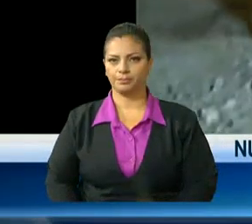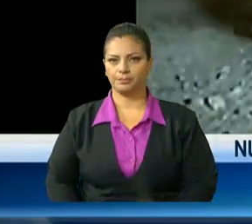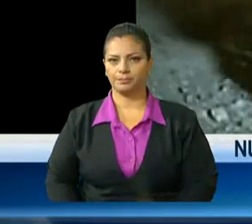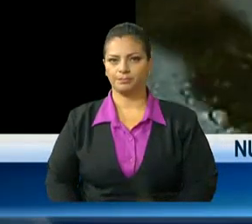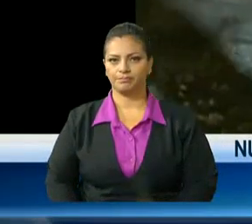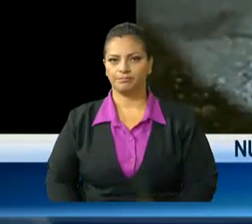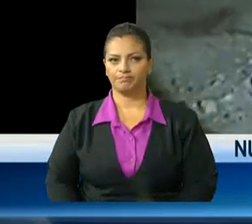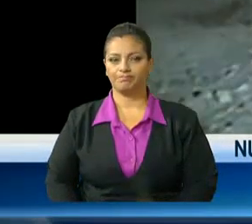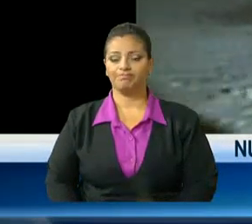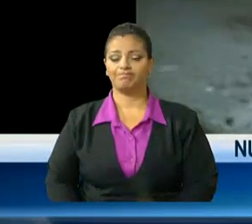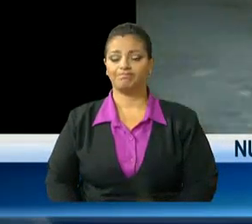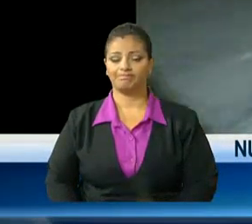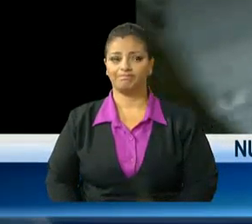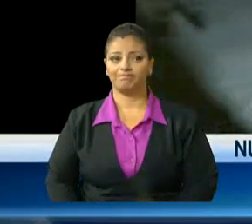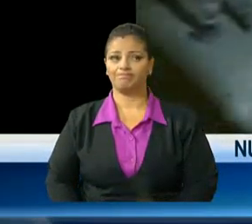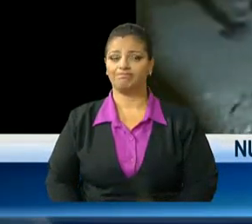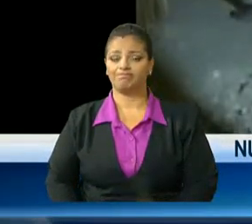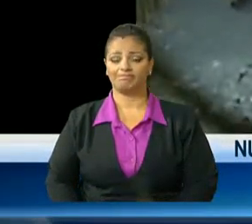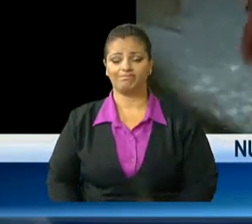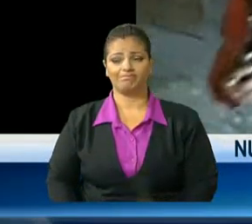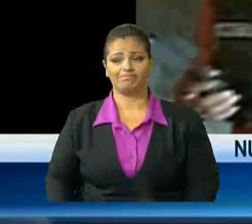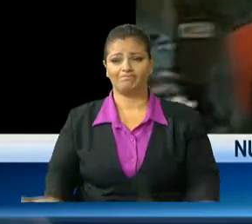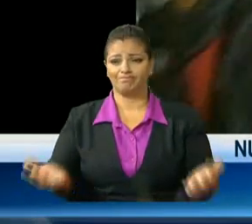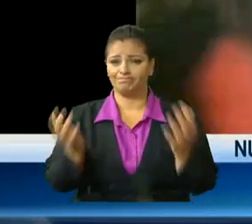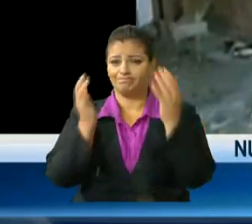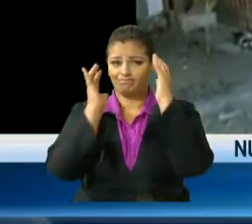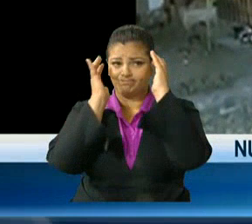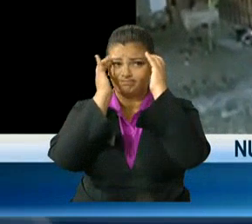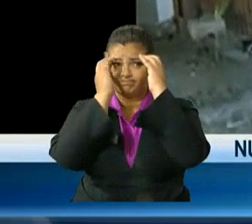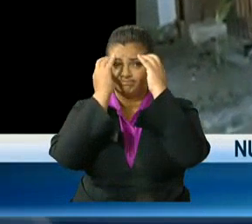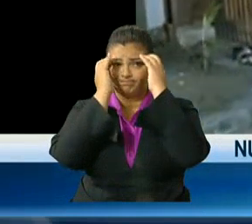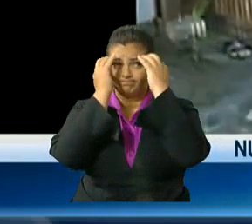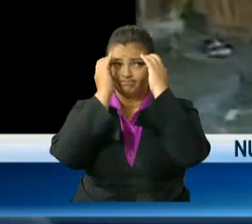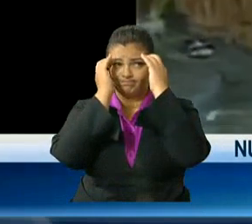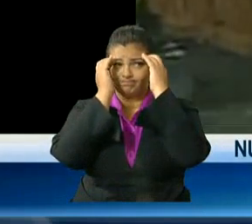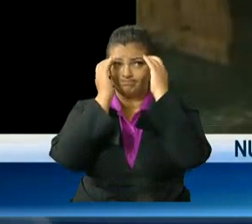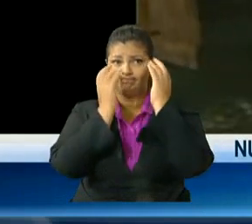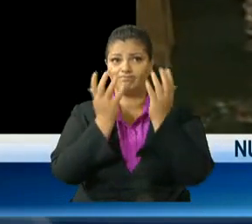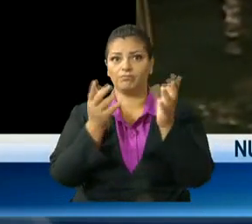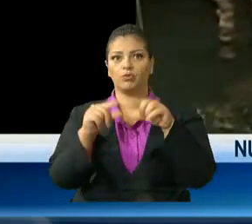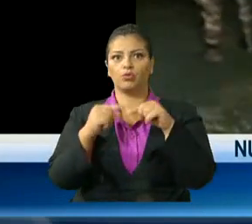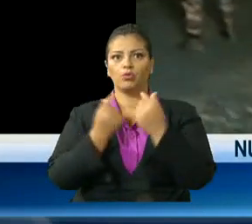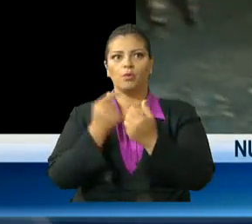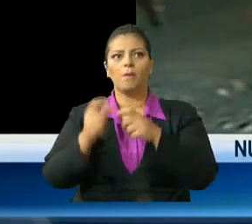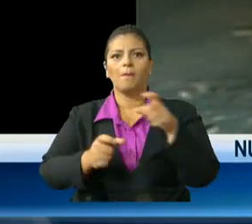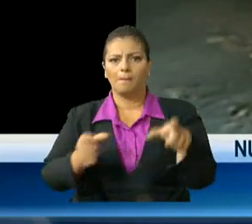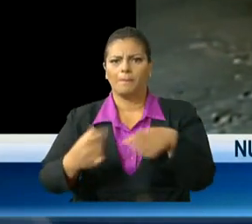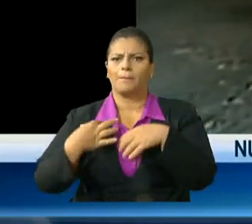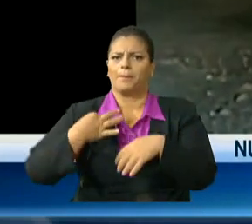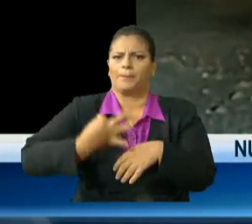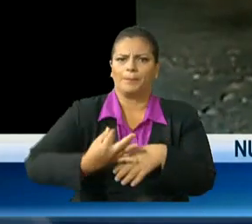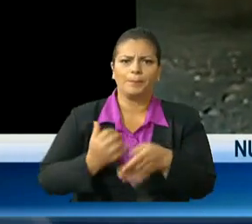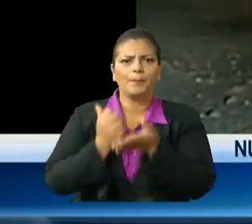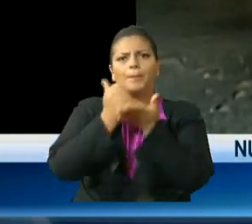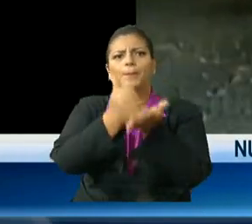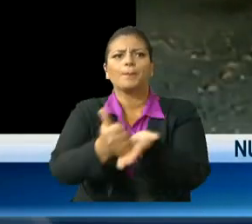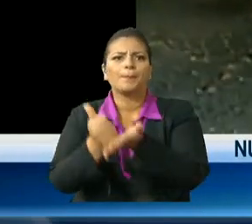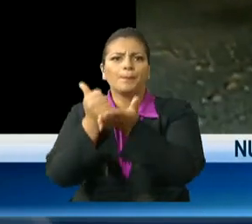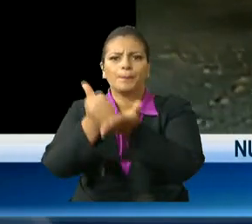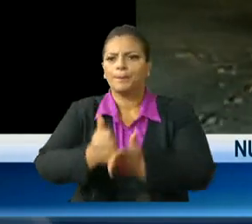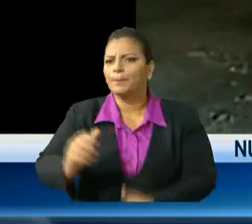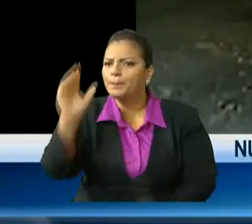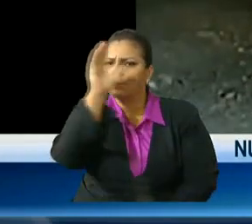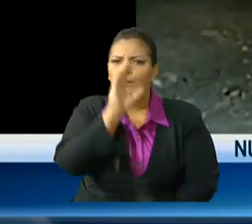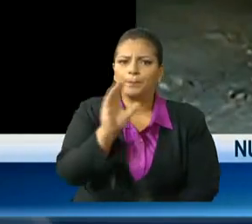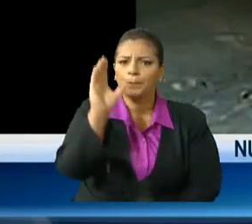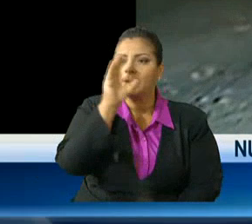Hay preocupación. Hay preocupación en ese momento de los propios rescatistas porque hay todavía escombros y hay edificaciones